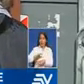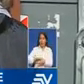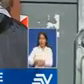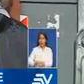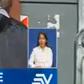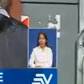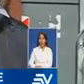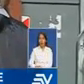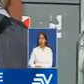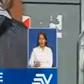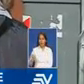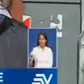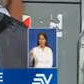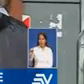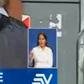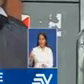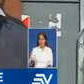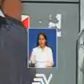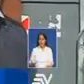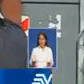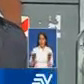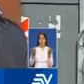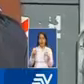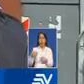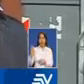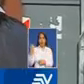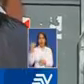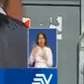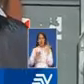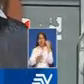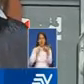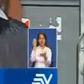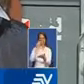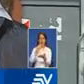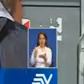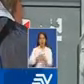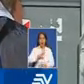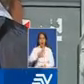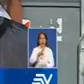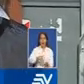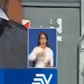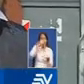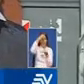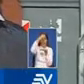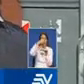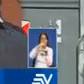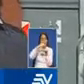daño del mecanismo de elevación, a vandalismos, a robo de tapas.